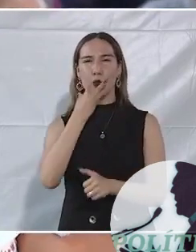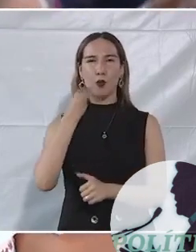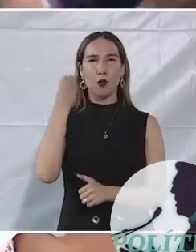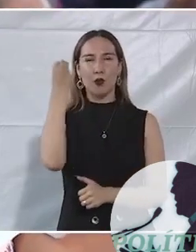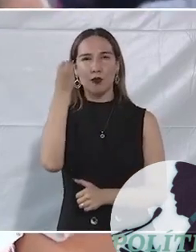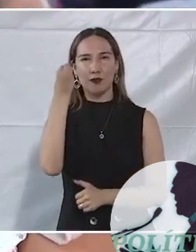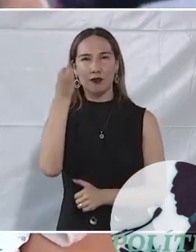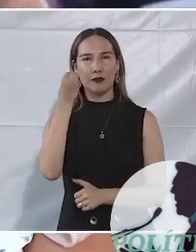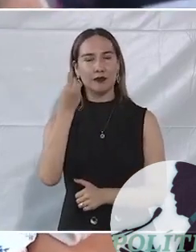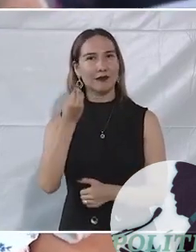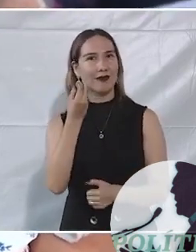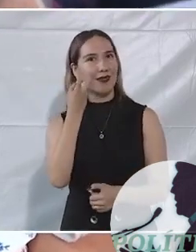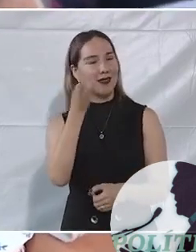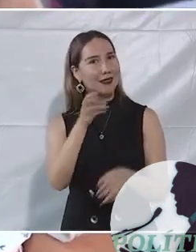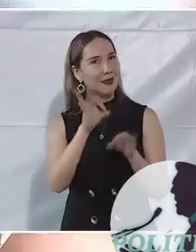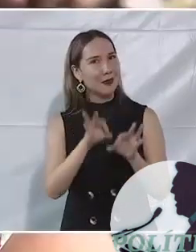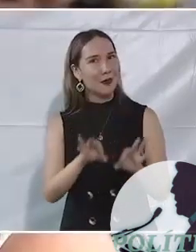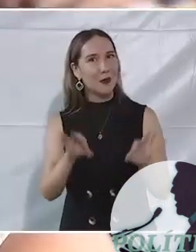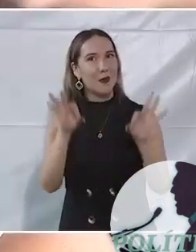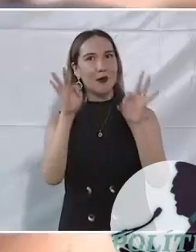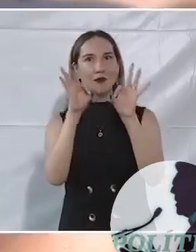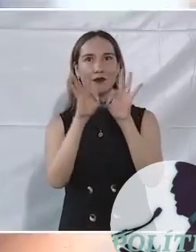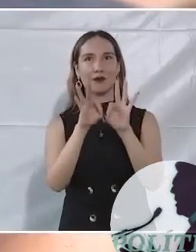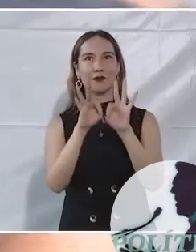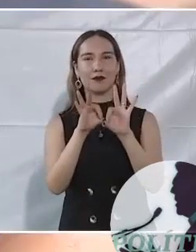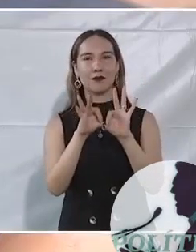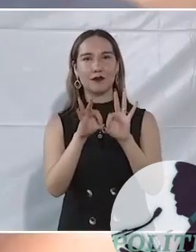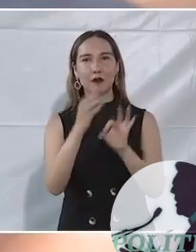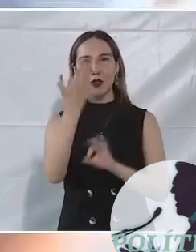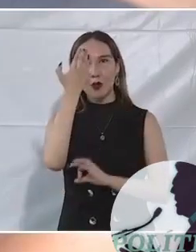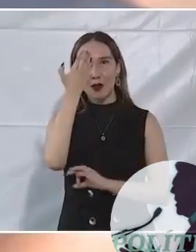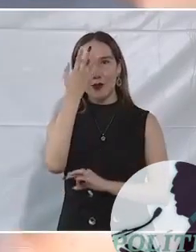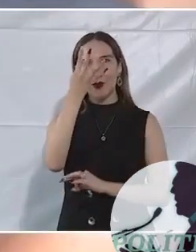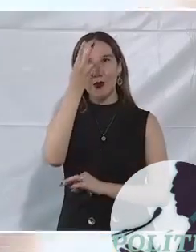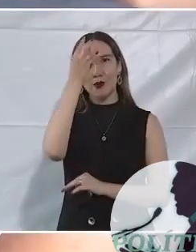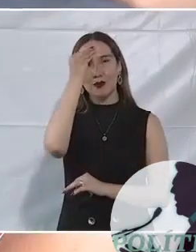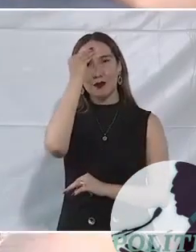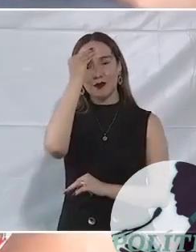eso es muy importante Gilitla y por su pueblo. Aquí